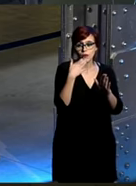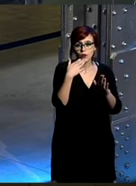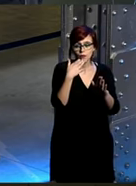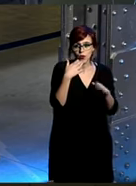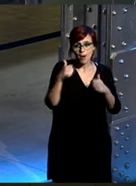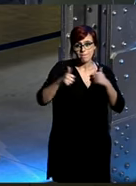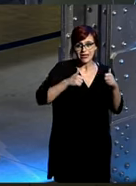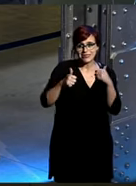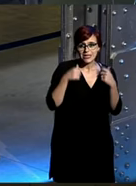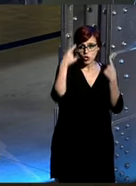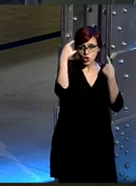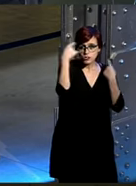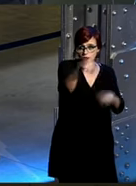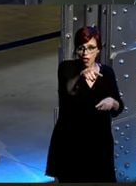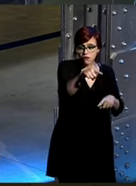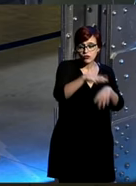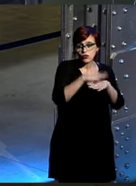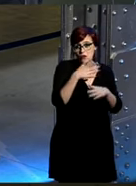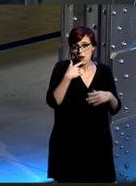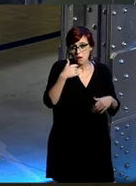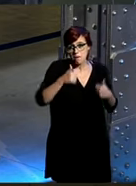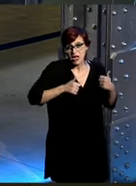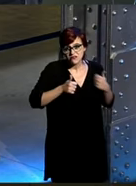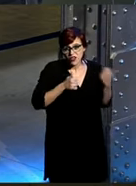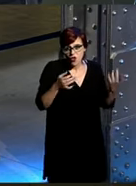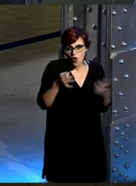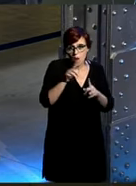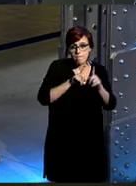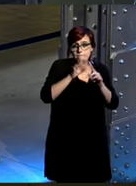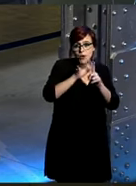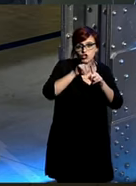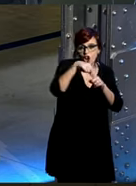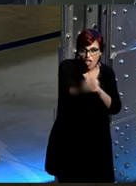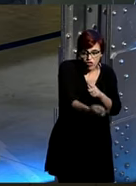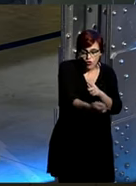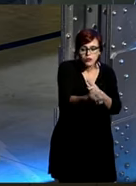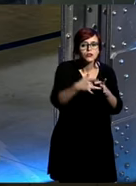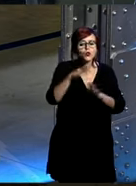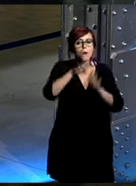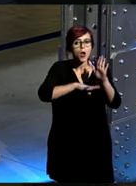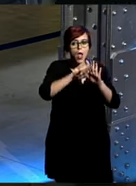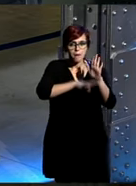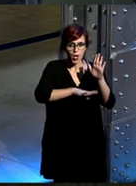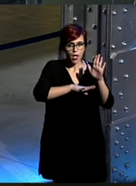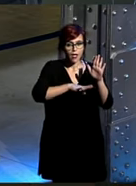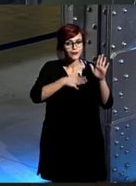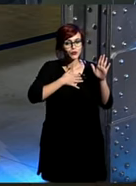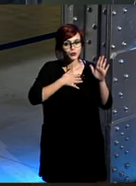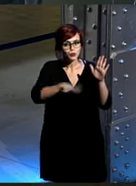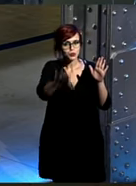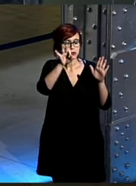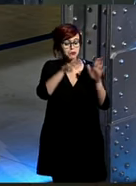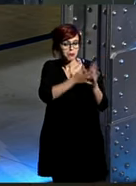Master Yourself, que fue el ejemplo, que es un programa de posgrado, máster, como le queramos llamar. Es un programa que decidimos